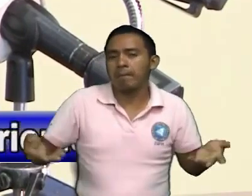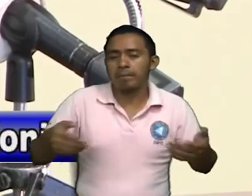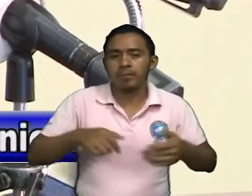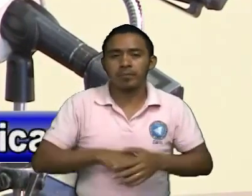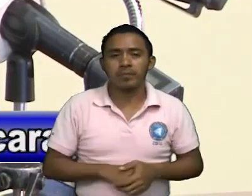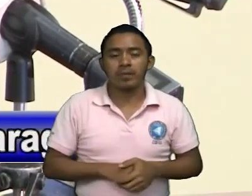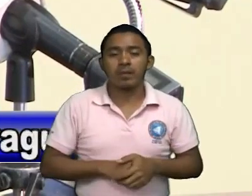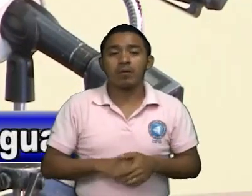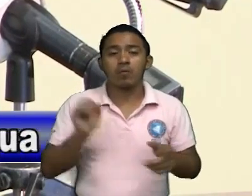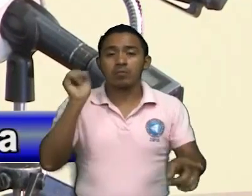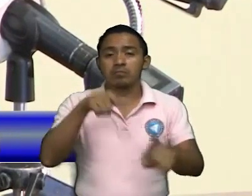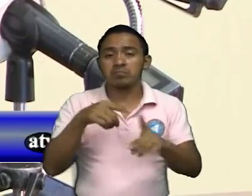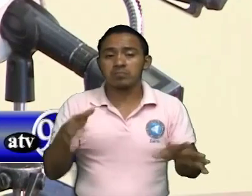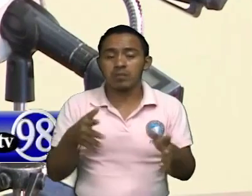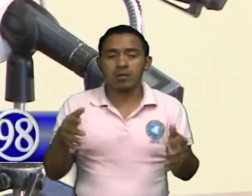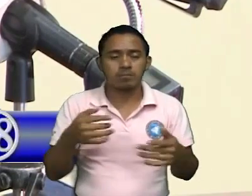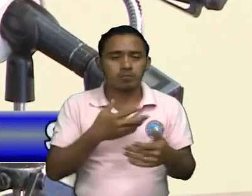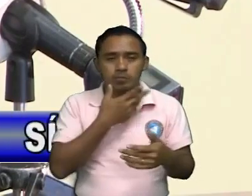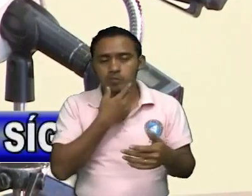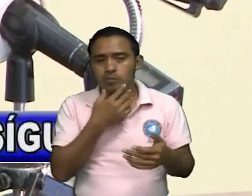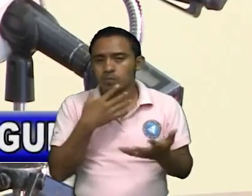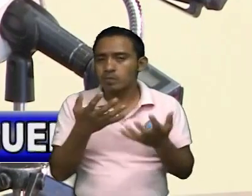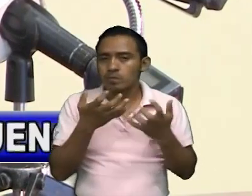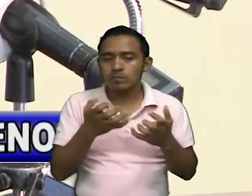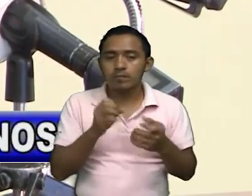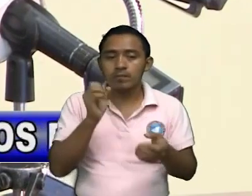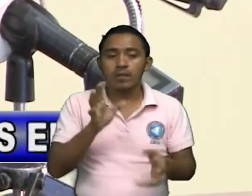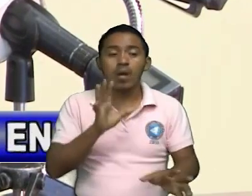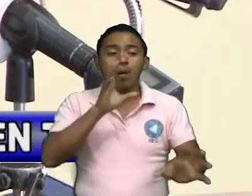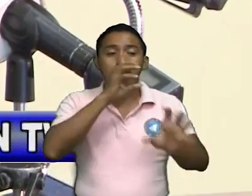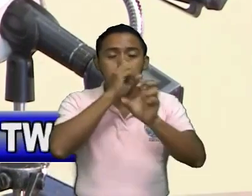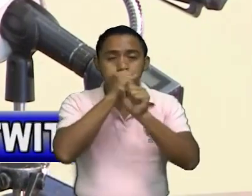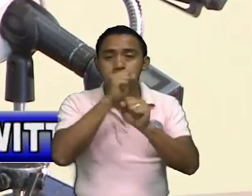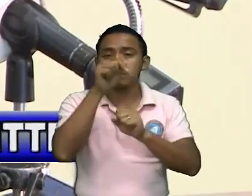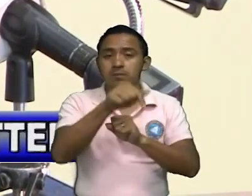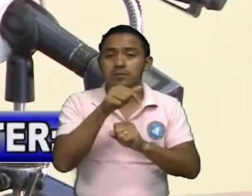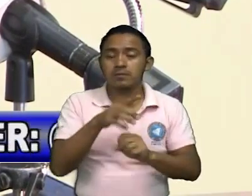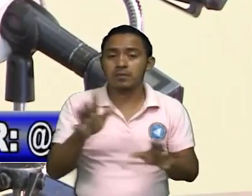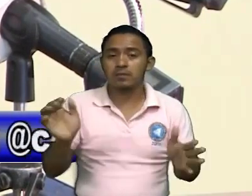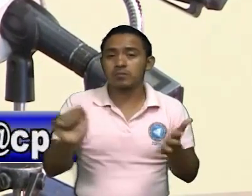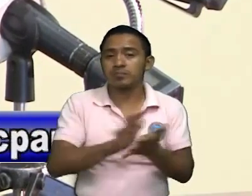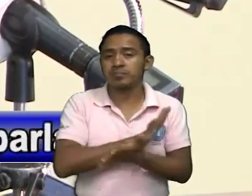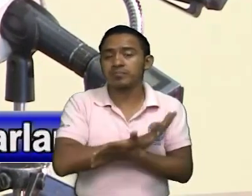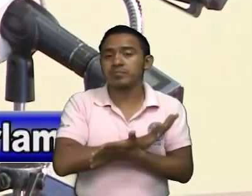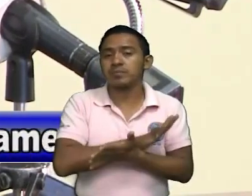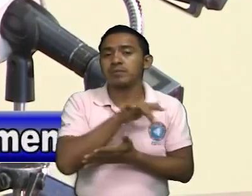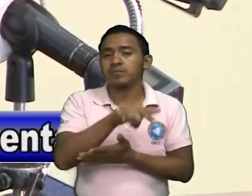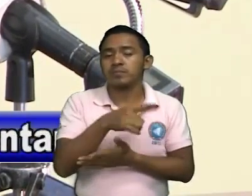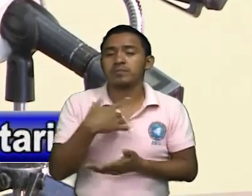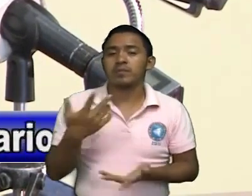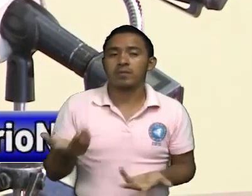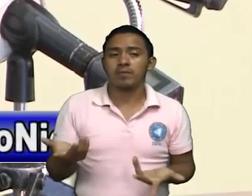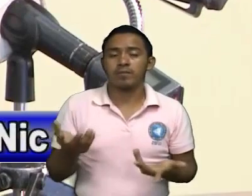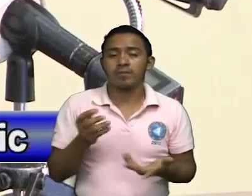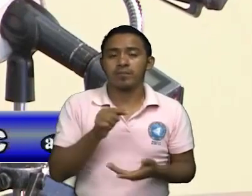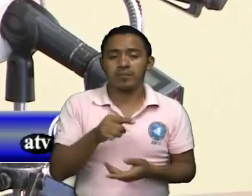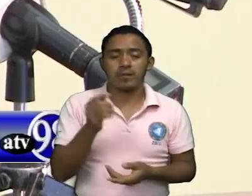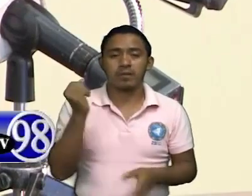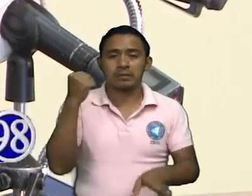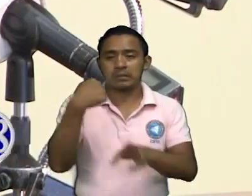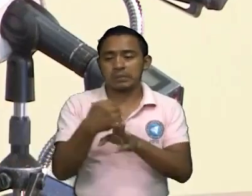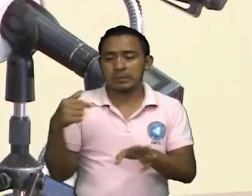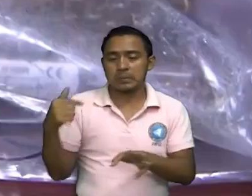era con el objetivo o las pretensiones de ocultar o borrar evidencia sobre el delito